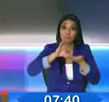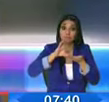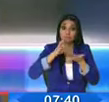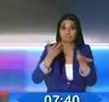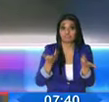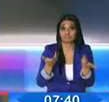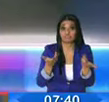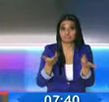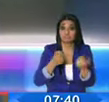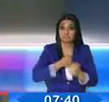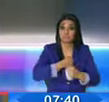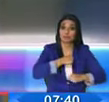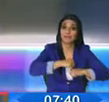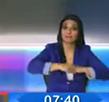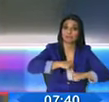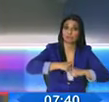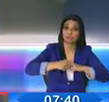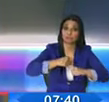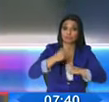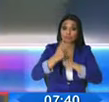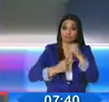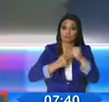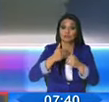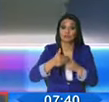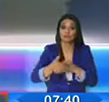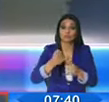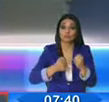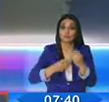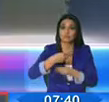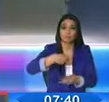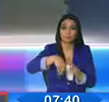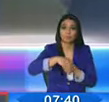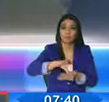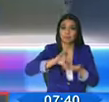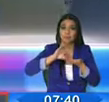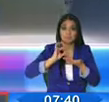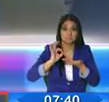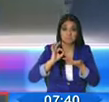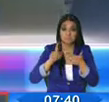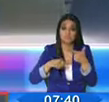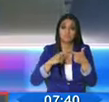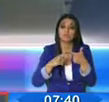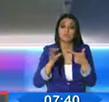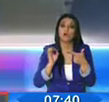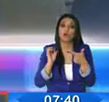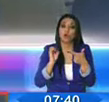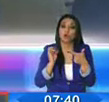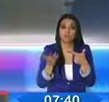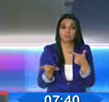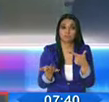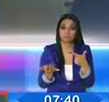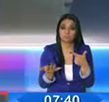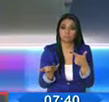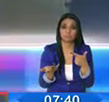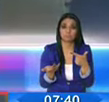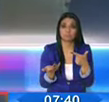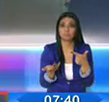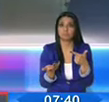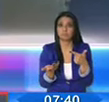recursos de autogestión de los dos últimos años y tampoco hemos logrado ver si